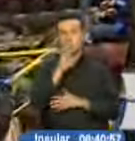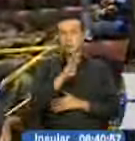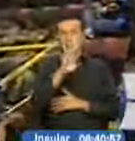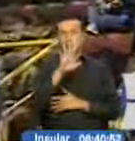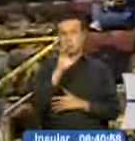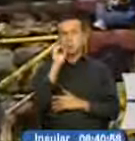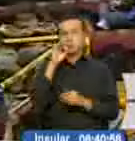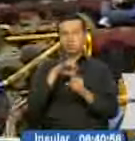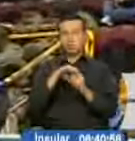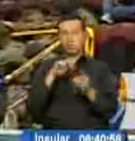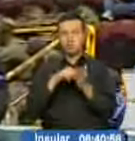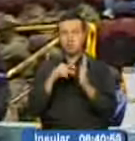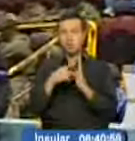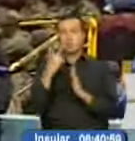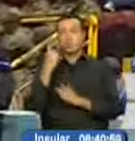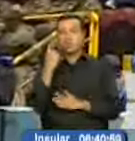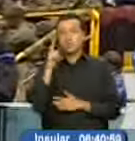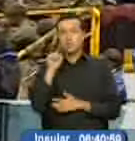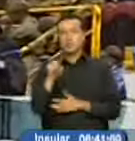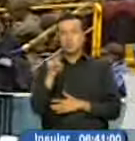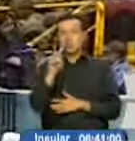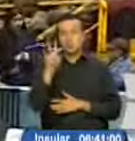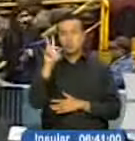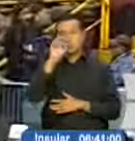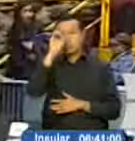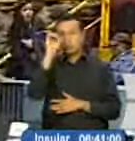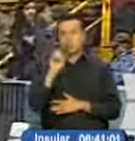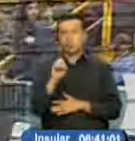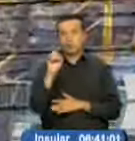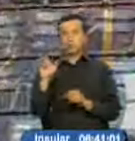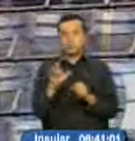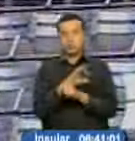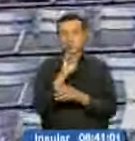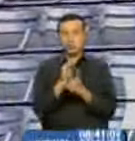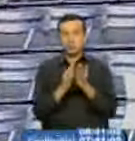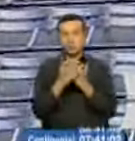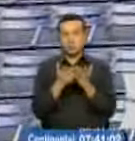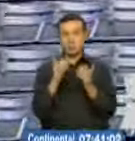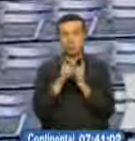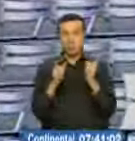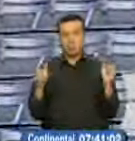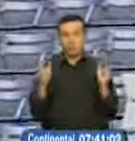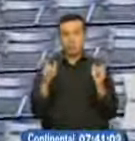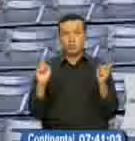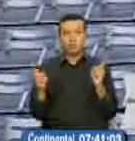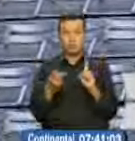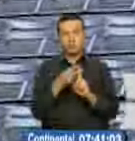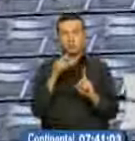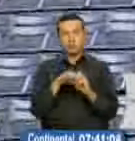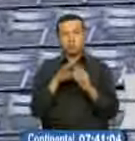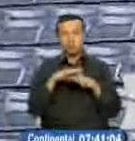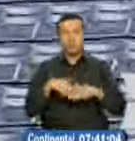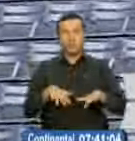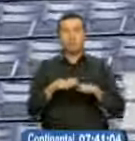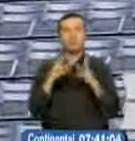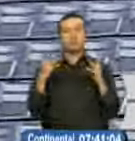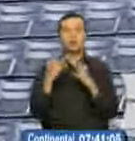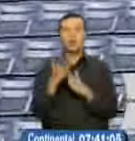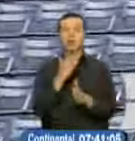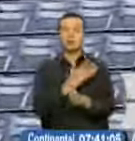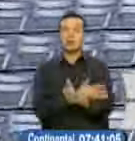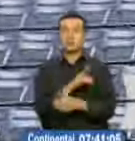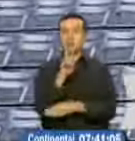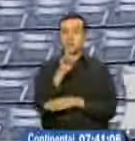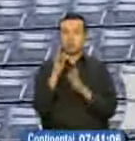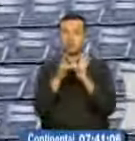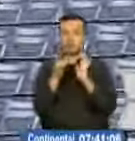1.275.450 votos, es decir, el 11.2% respecto al 100% del sufragio de la segunda vuelta electoral que se realizó el pasado 2